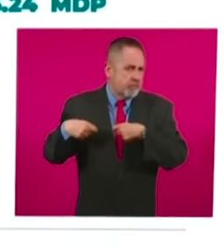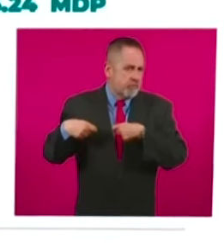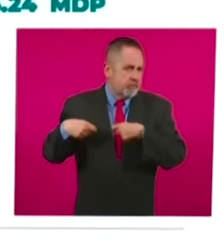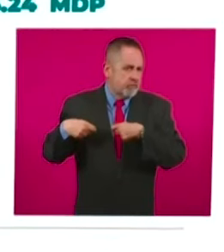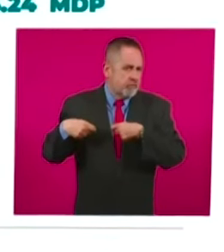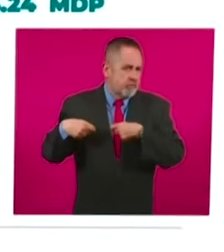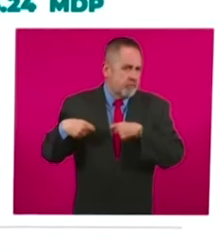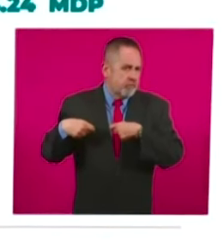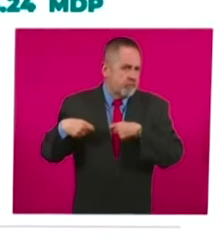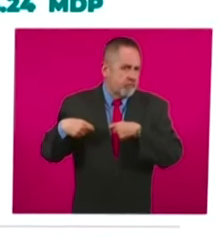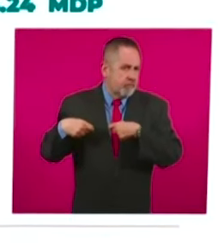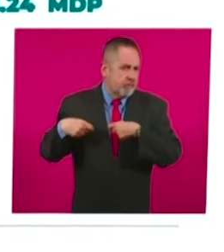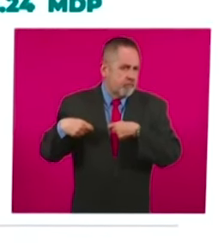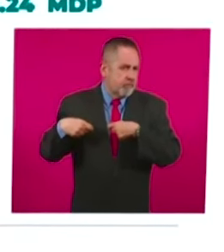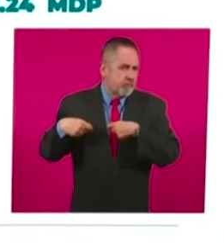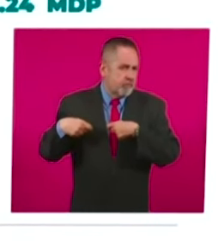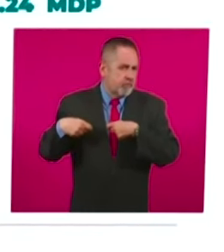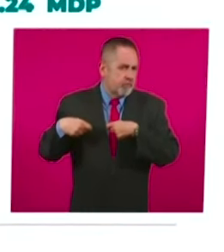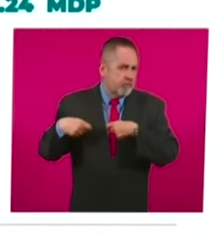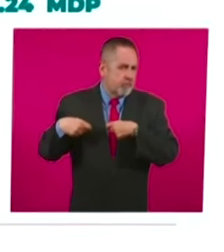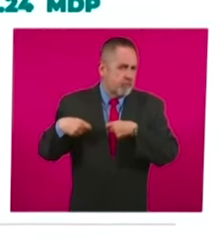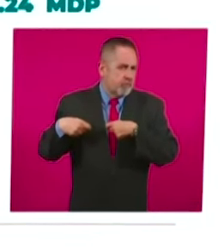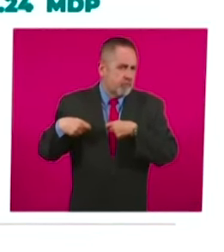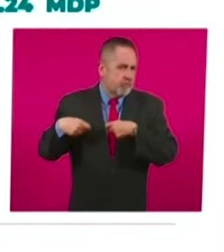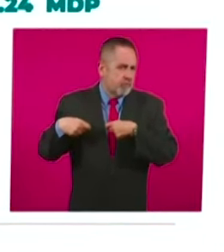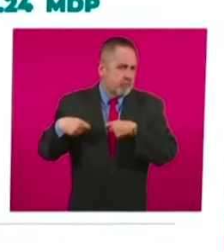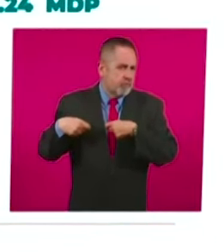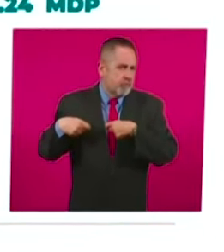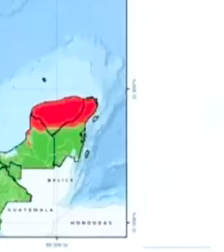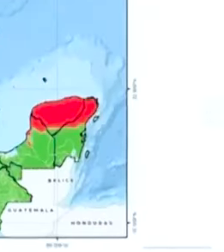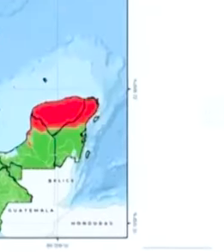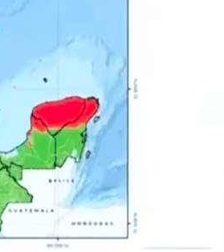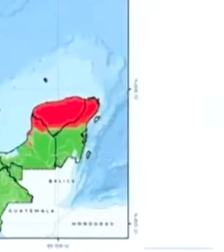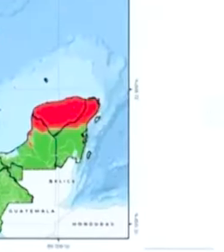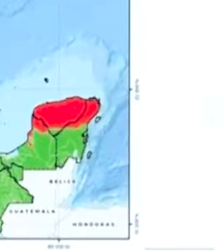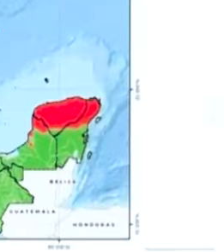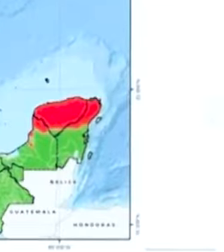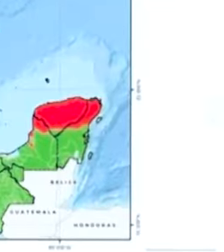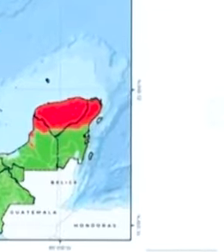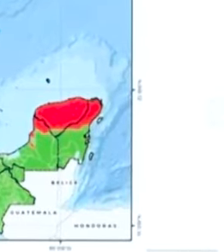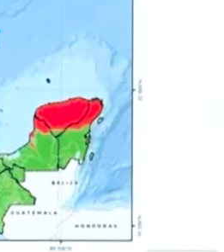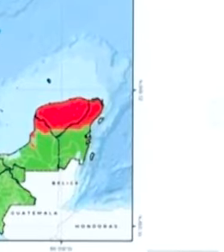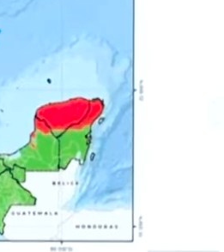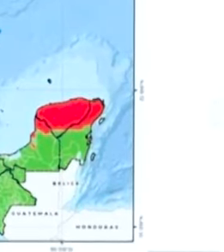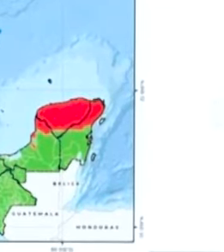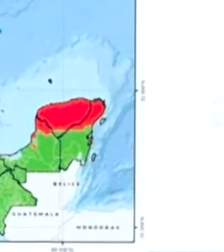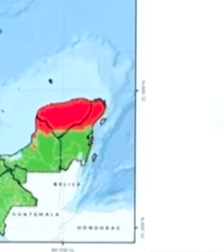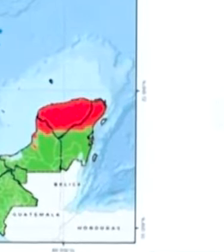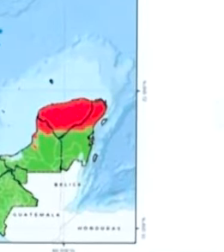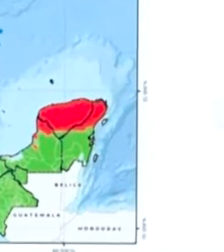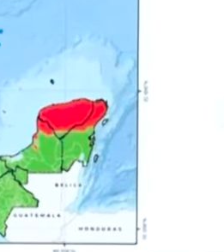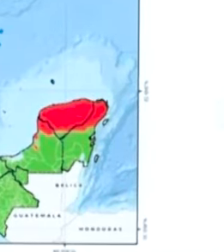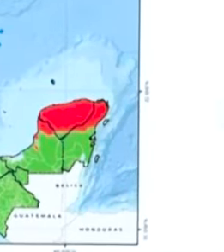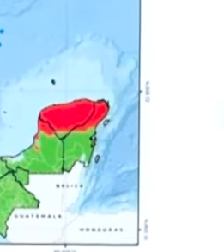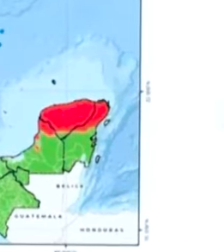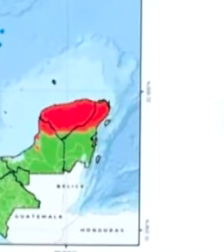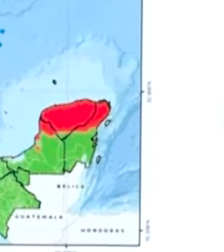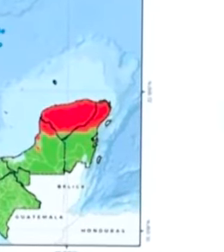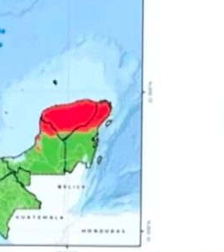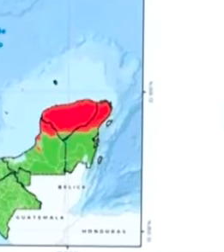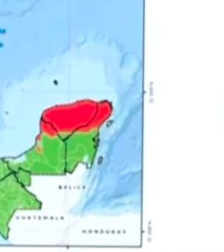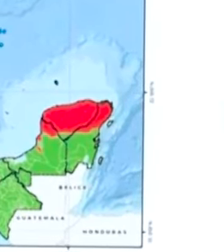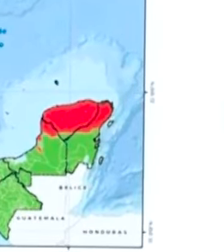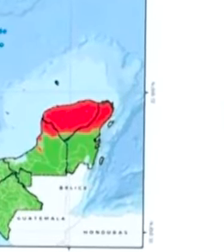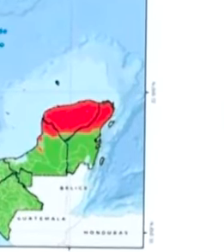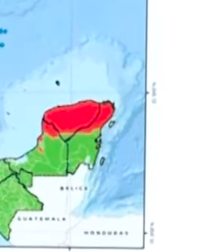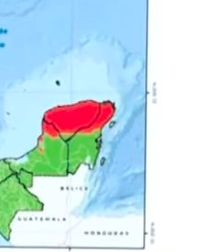Campeche entre otras muchas obras y bueno el presidente López Obrador también informó sobre la situación de disponibilidad